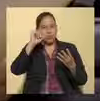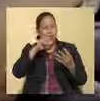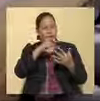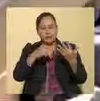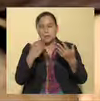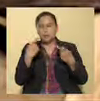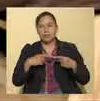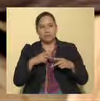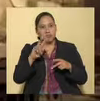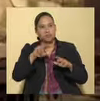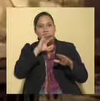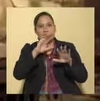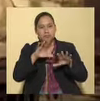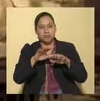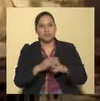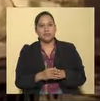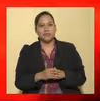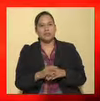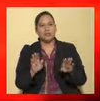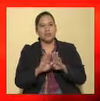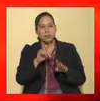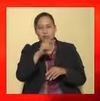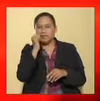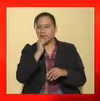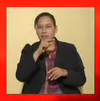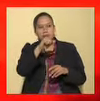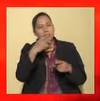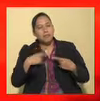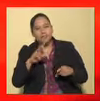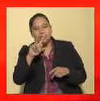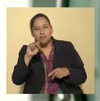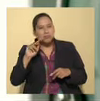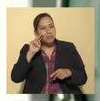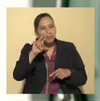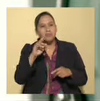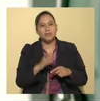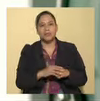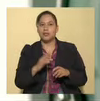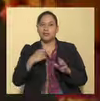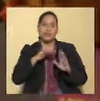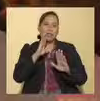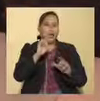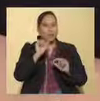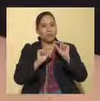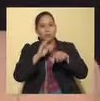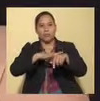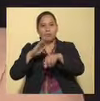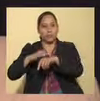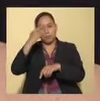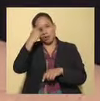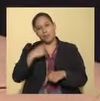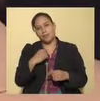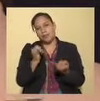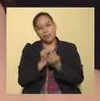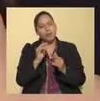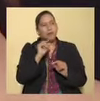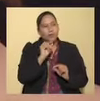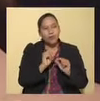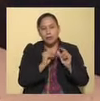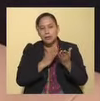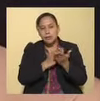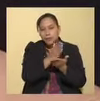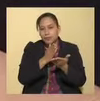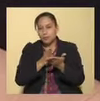elenco verdaderamente extraordinario que luce muchísimo en la pantalla. Y pues yo ya sabía cómo era cosa promocional para mí, pues yo me iba colando